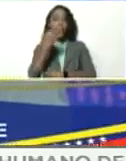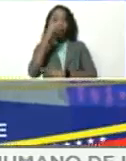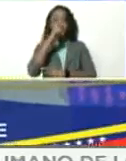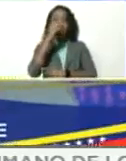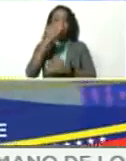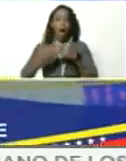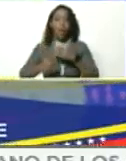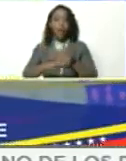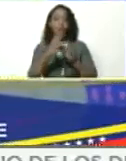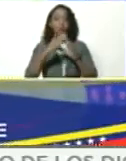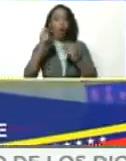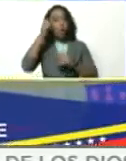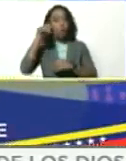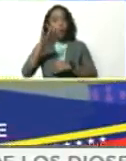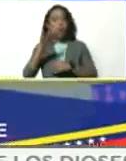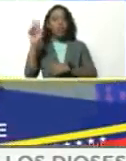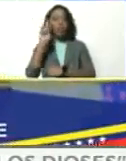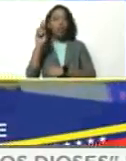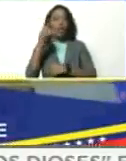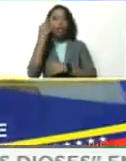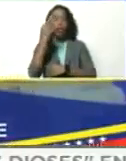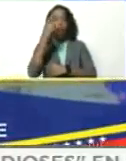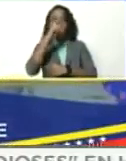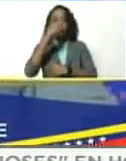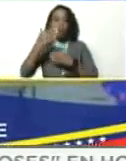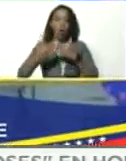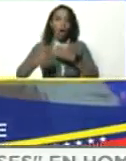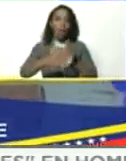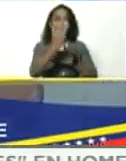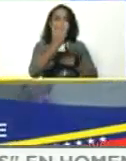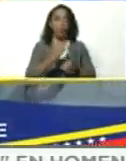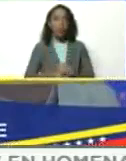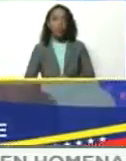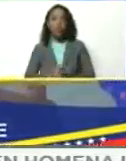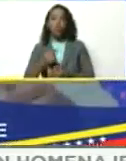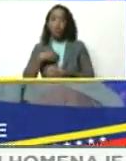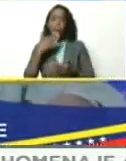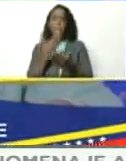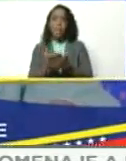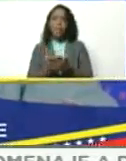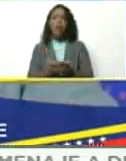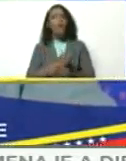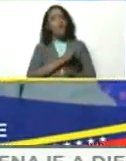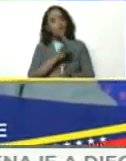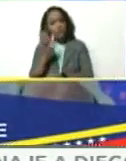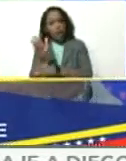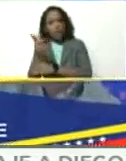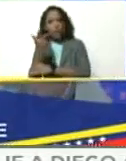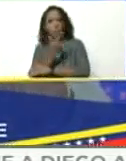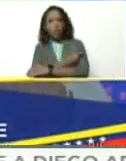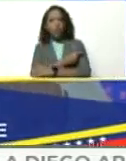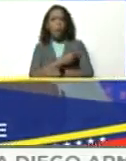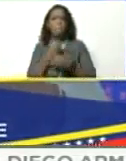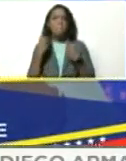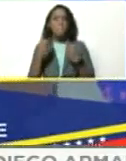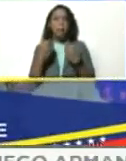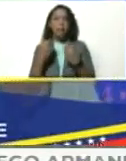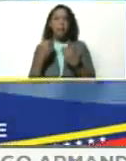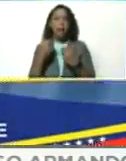toda la población venezolana de 3 años en adelante. Yo les pido, vayan a vacunarse, para que